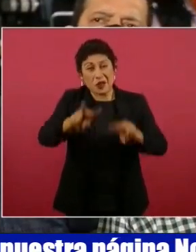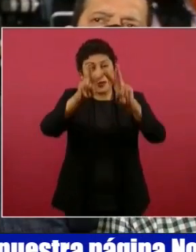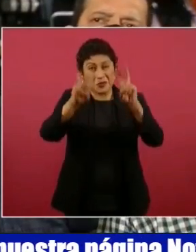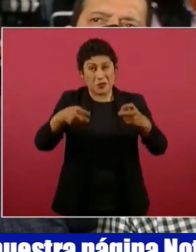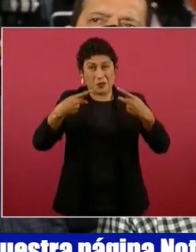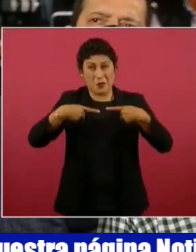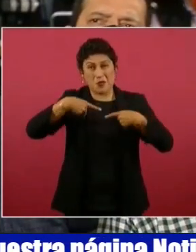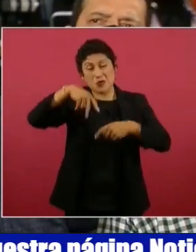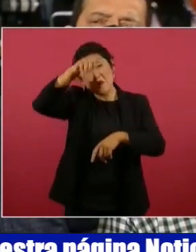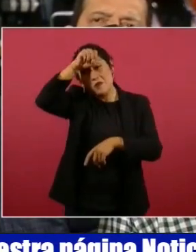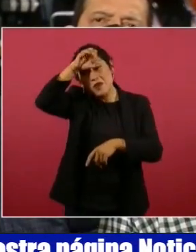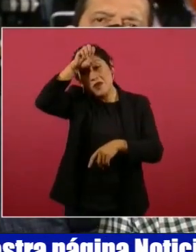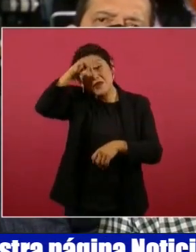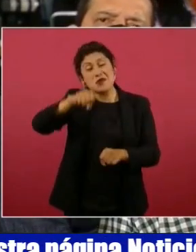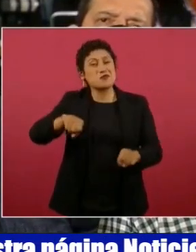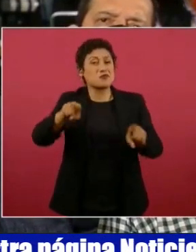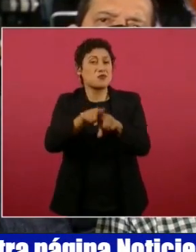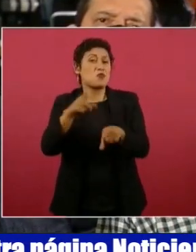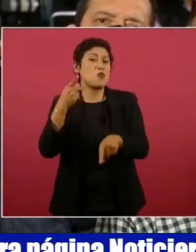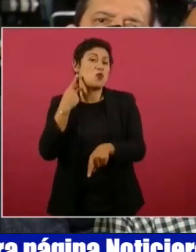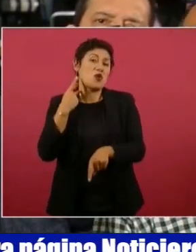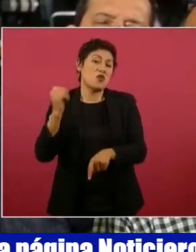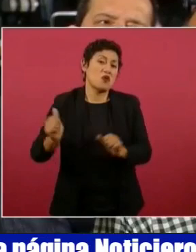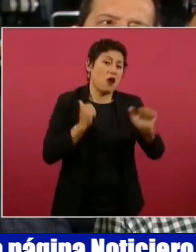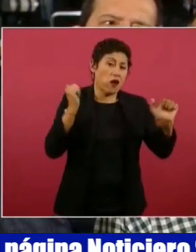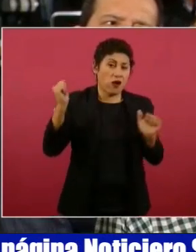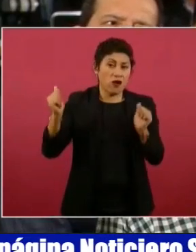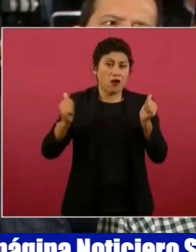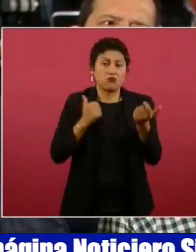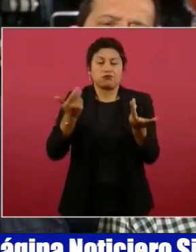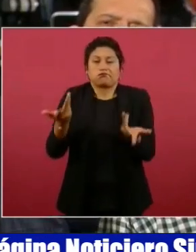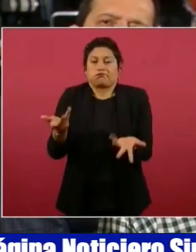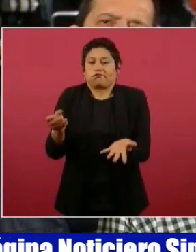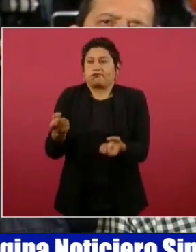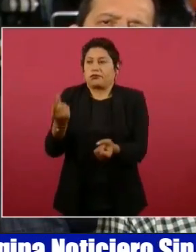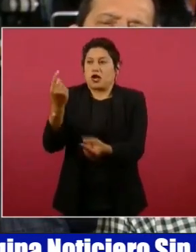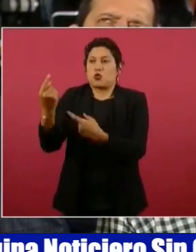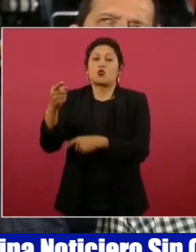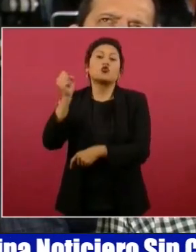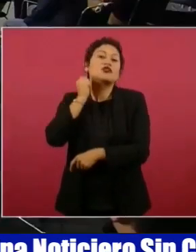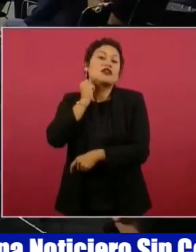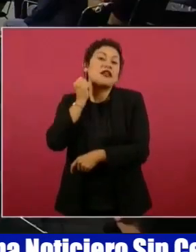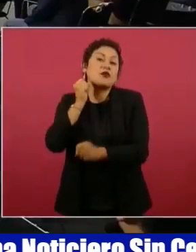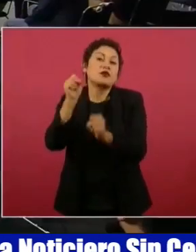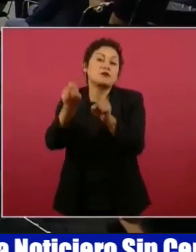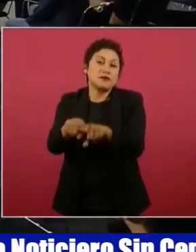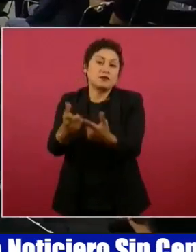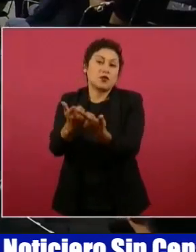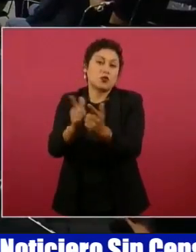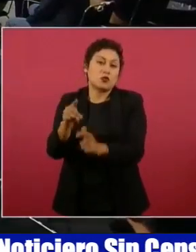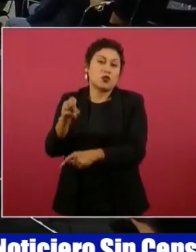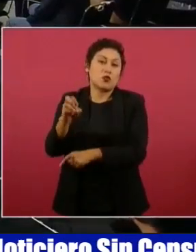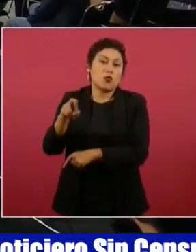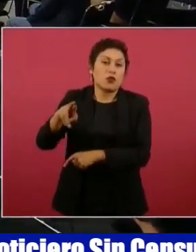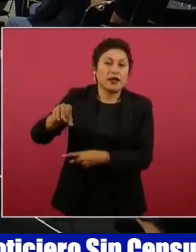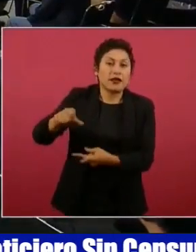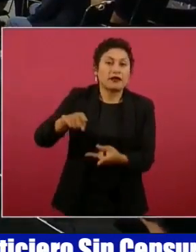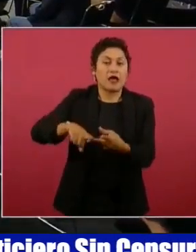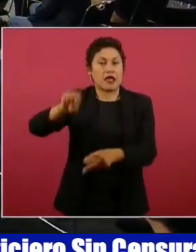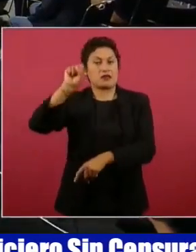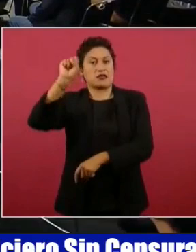los políticos. Hay senadores importantes de Morena, hay líderes sindicales de